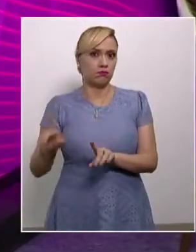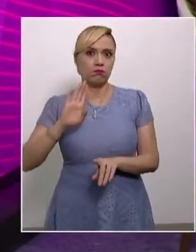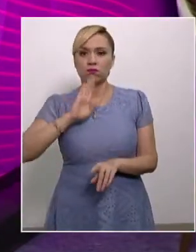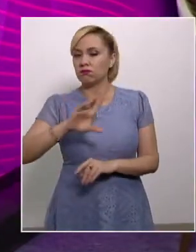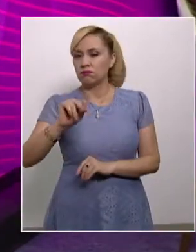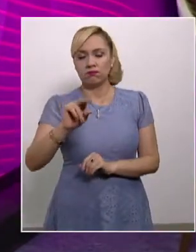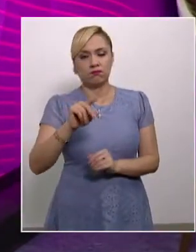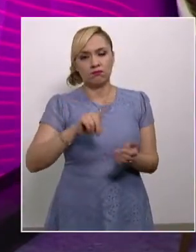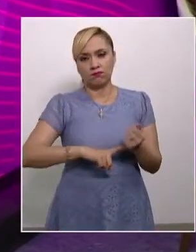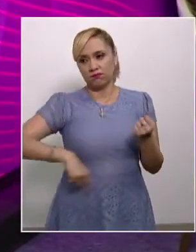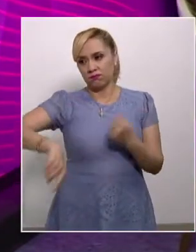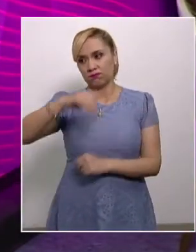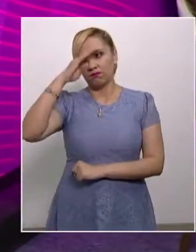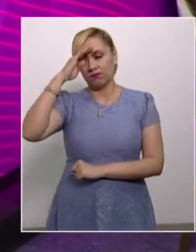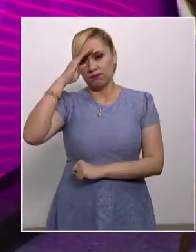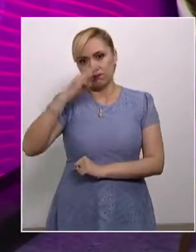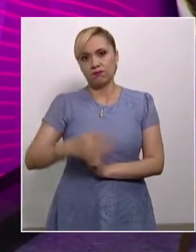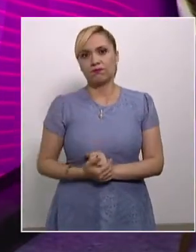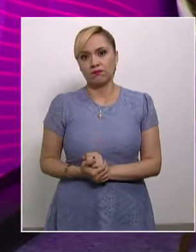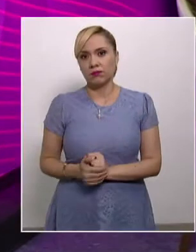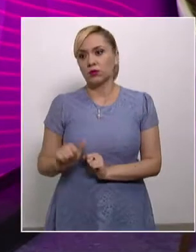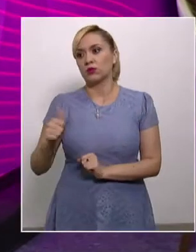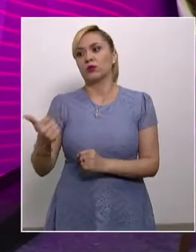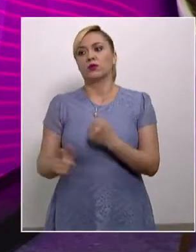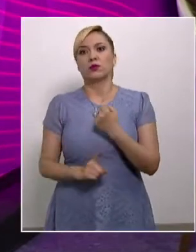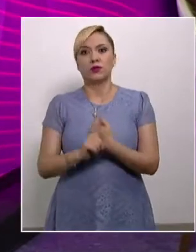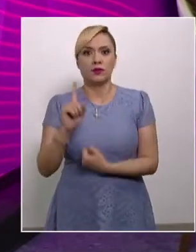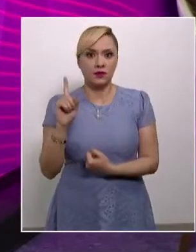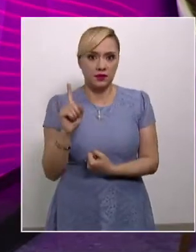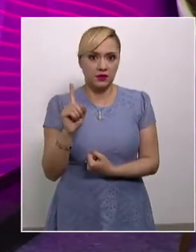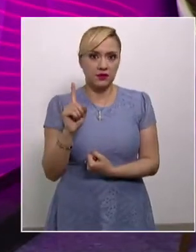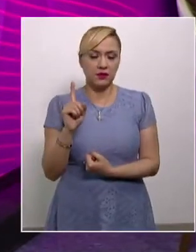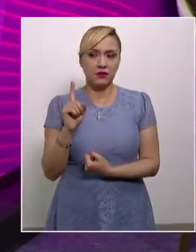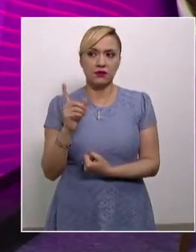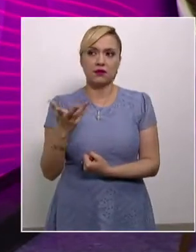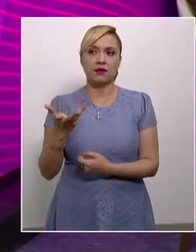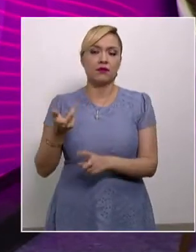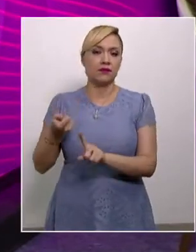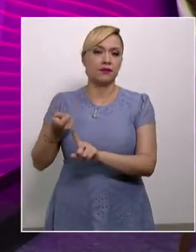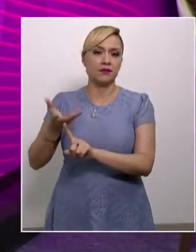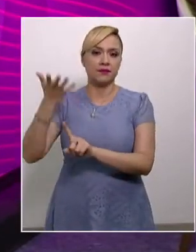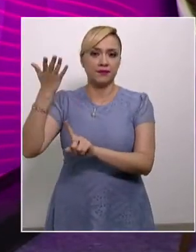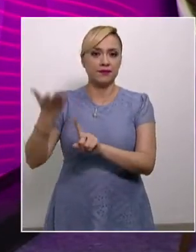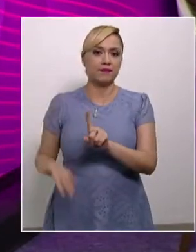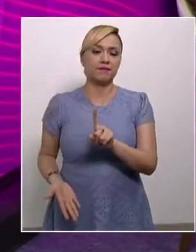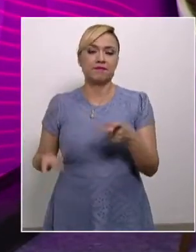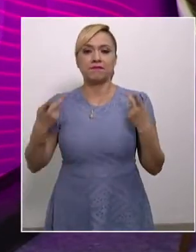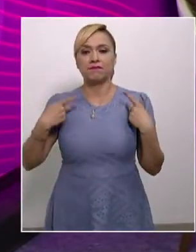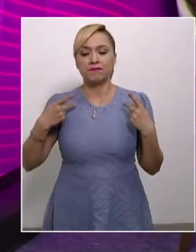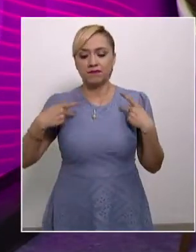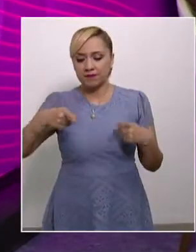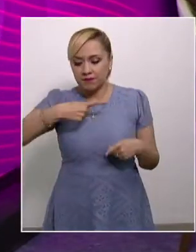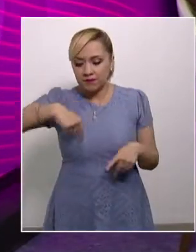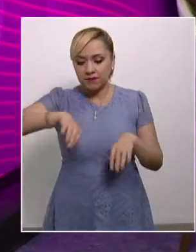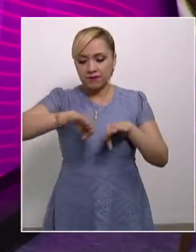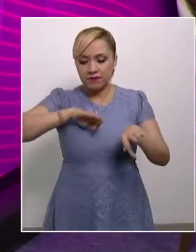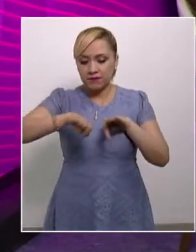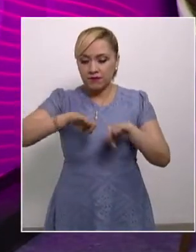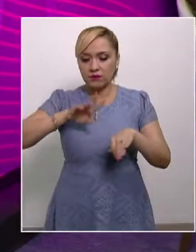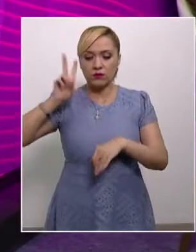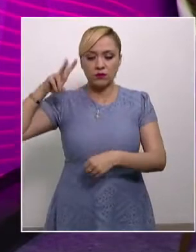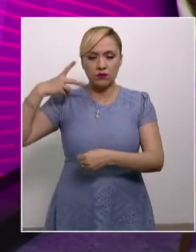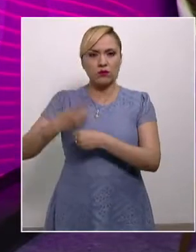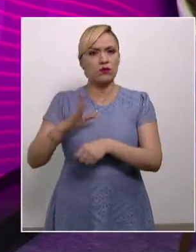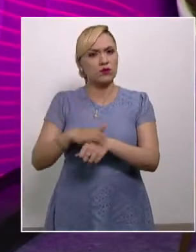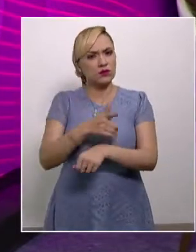ser la percepción, ¿no? Entonces... Y nos meten en otro problema, la estigmatización del trabajador humanitario. ¿Por qué el ACNUR está apoyando a esta